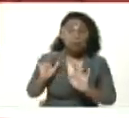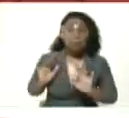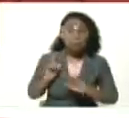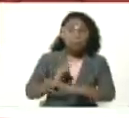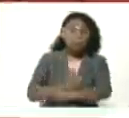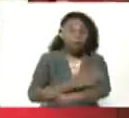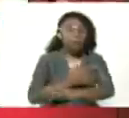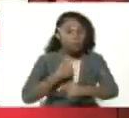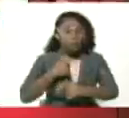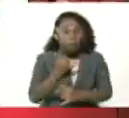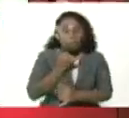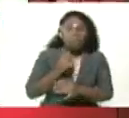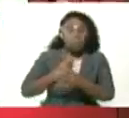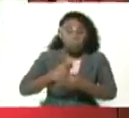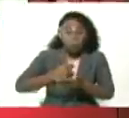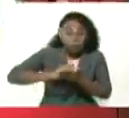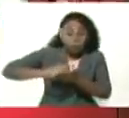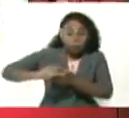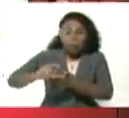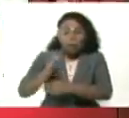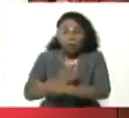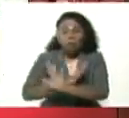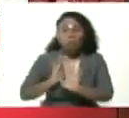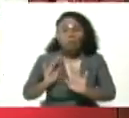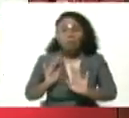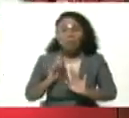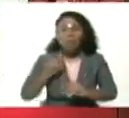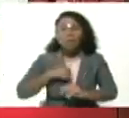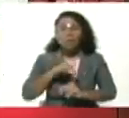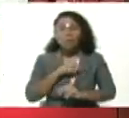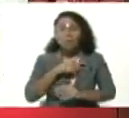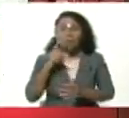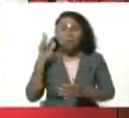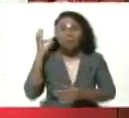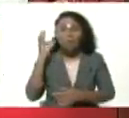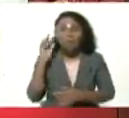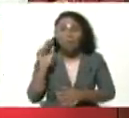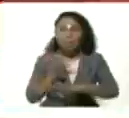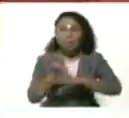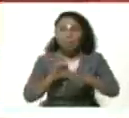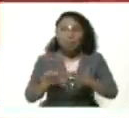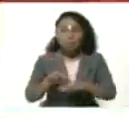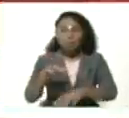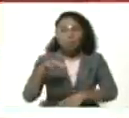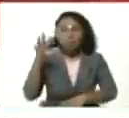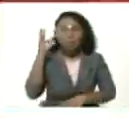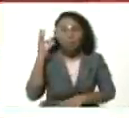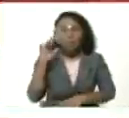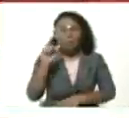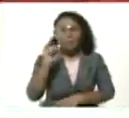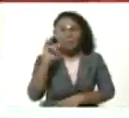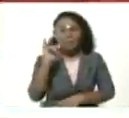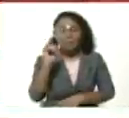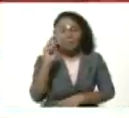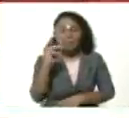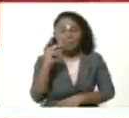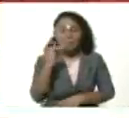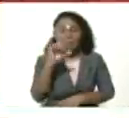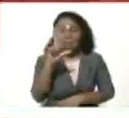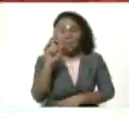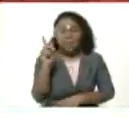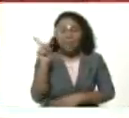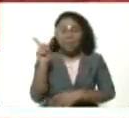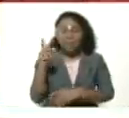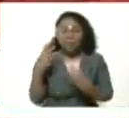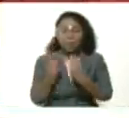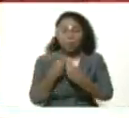A tiempo, corregido a tiempo. Nuestra candidata del municipio de Atre es Yamilet Mirabal. Yamilet, ya estaremos